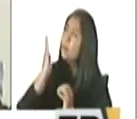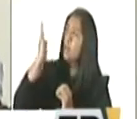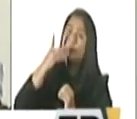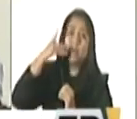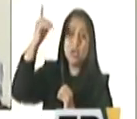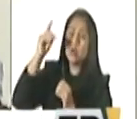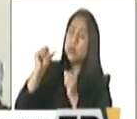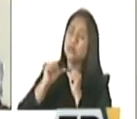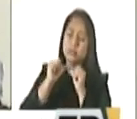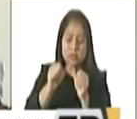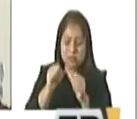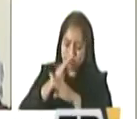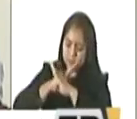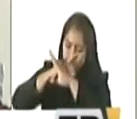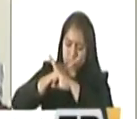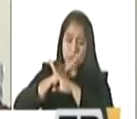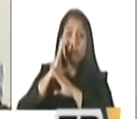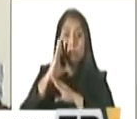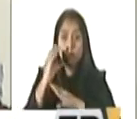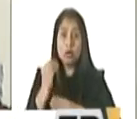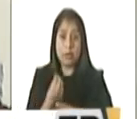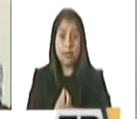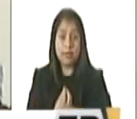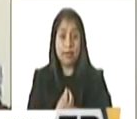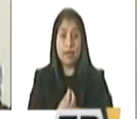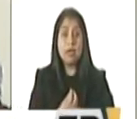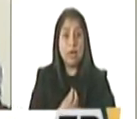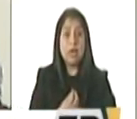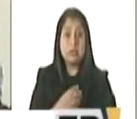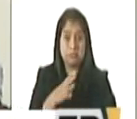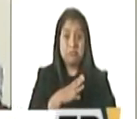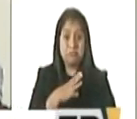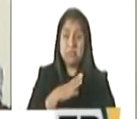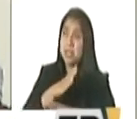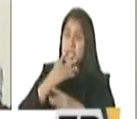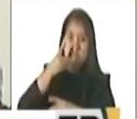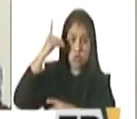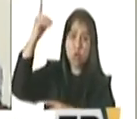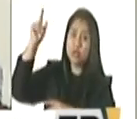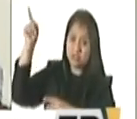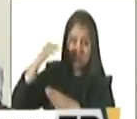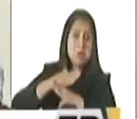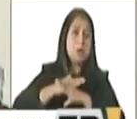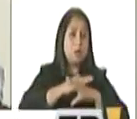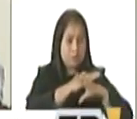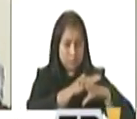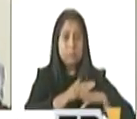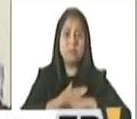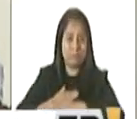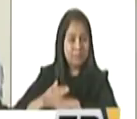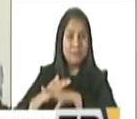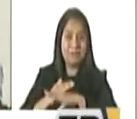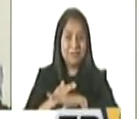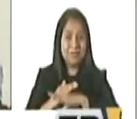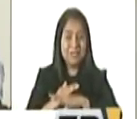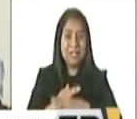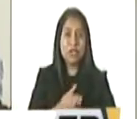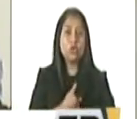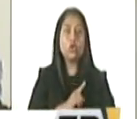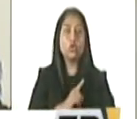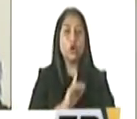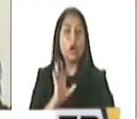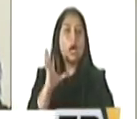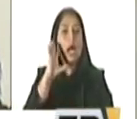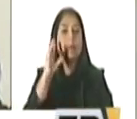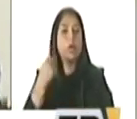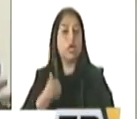siga protegiendo, porque de veras hay una protección divina en todo esto. No solo porque nosotros